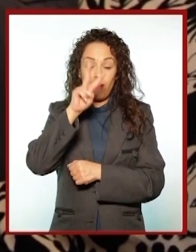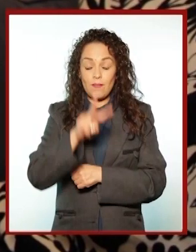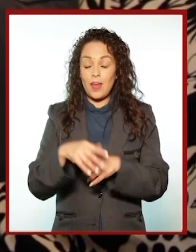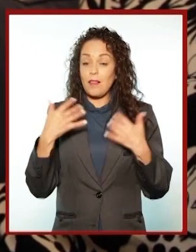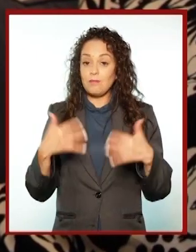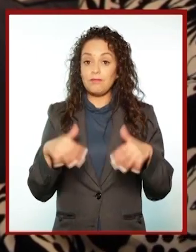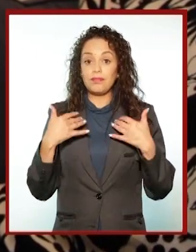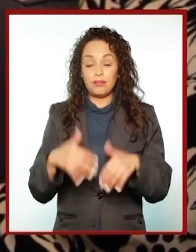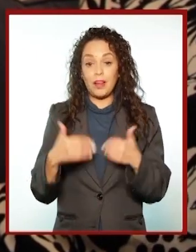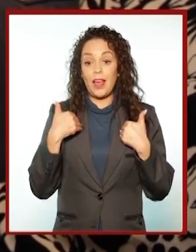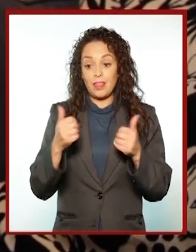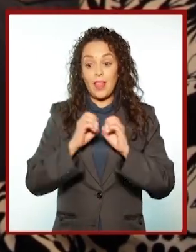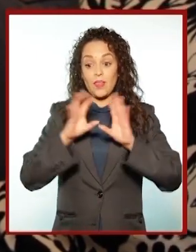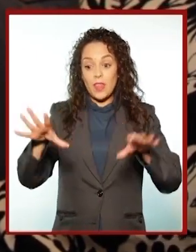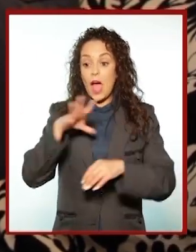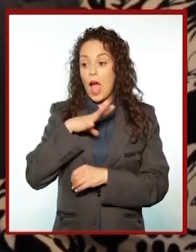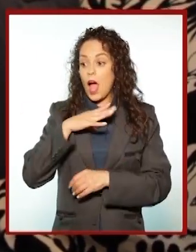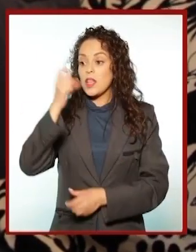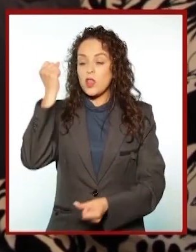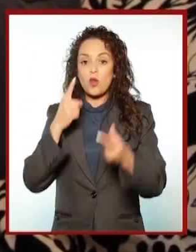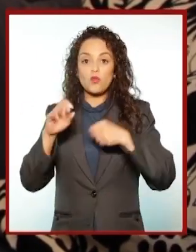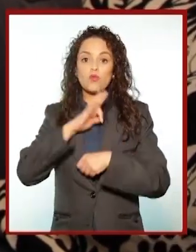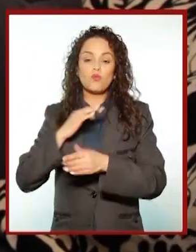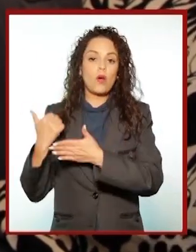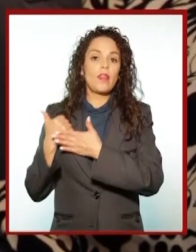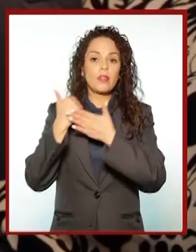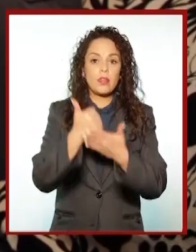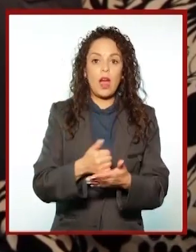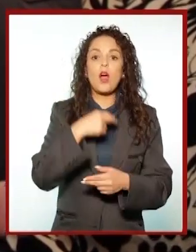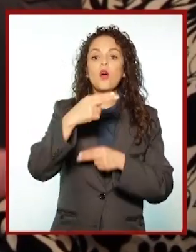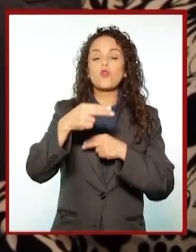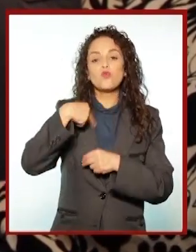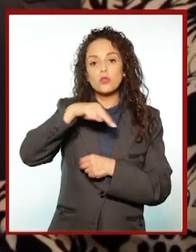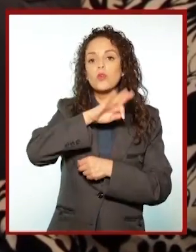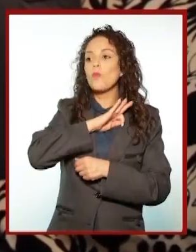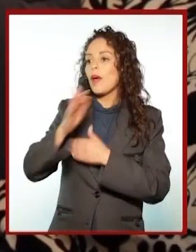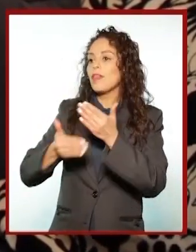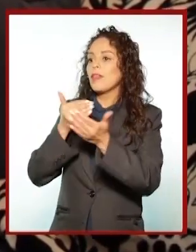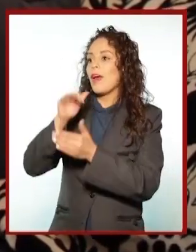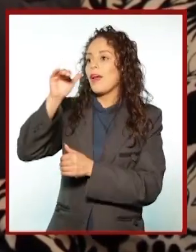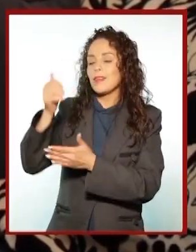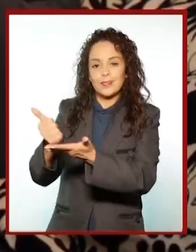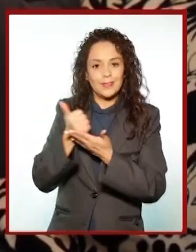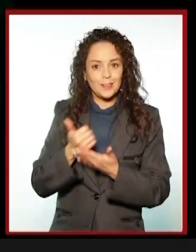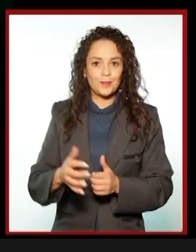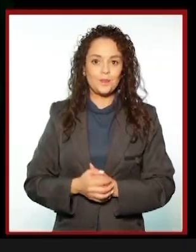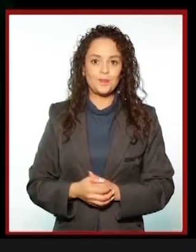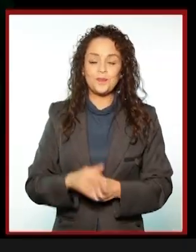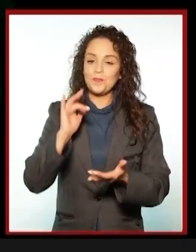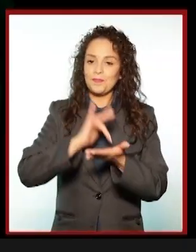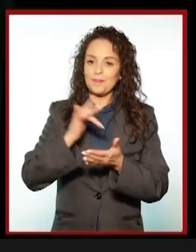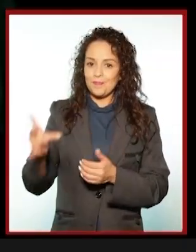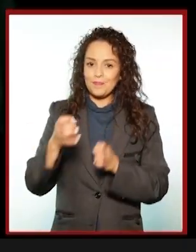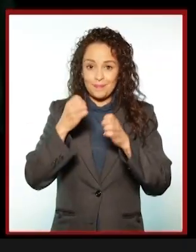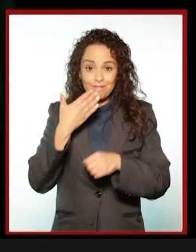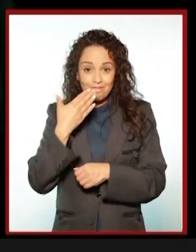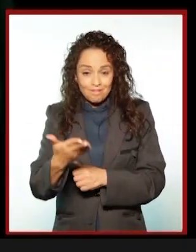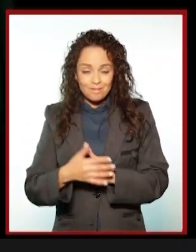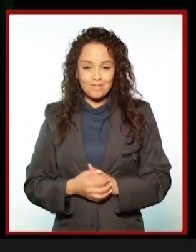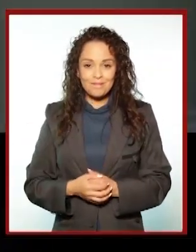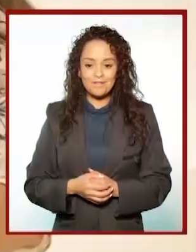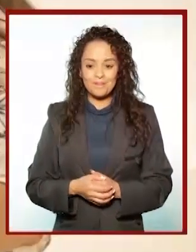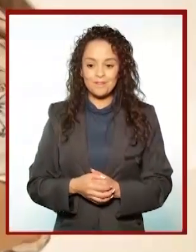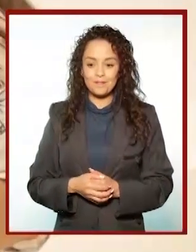que definitivamente nos queda más que claro que hay proyectos donde nos pueden ayudar y nos podemos acercar. Muchísimas gracias, Dora. Gracias, que estén muy